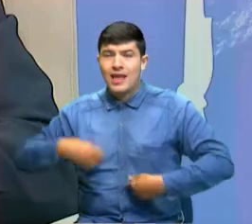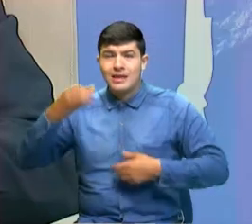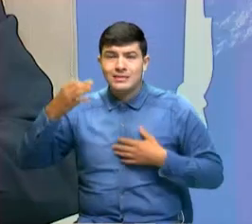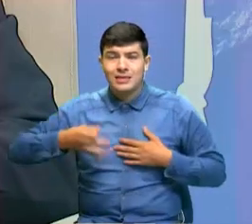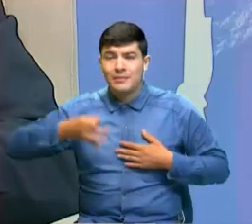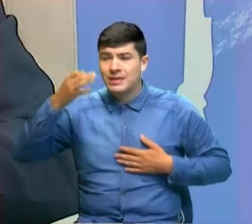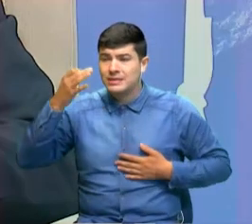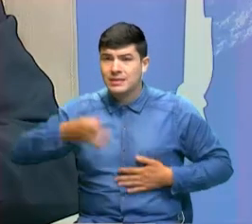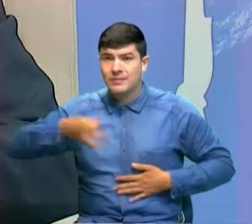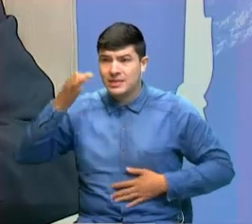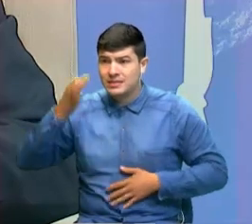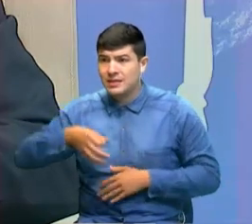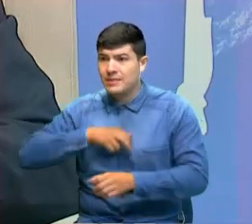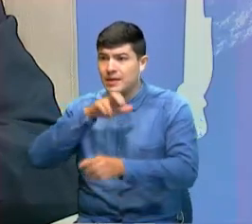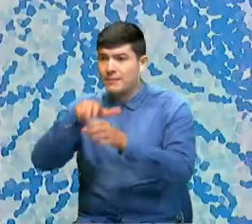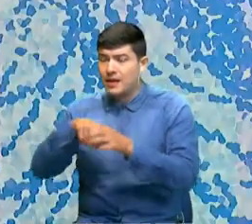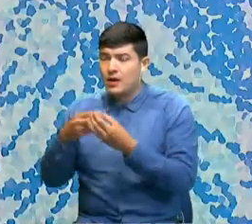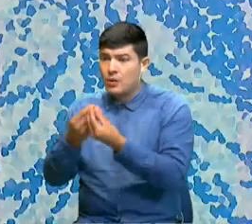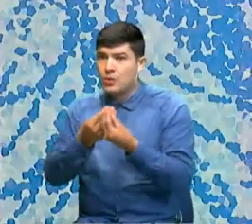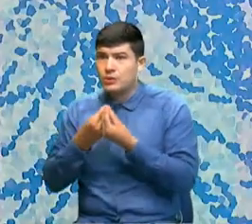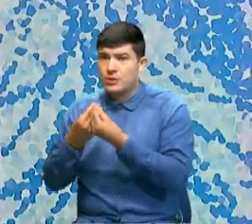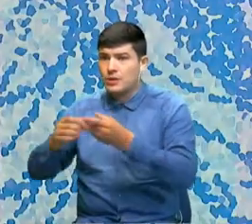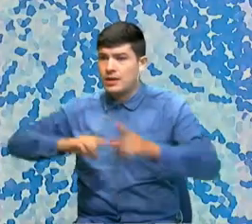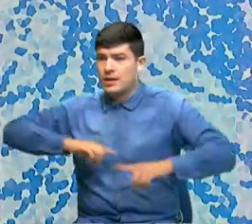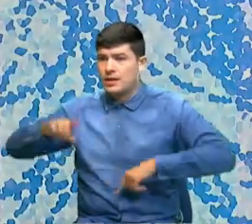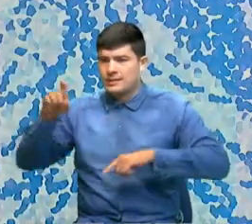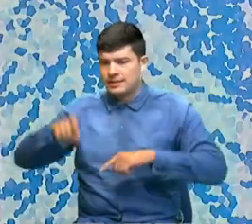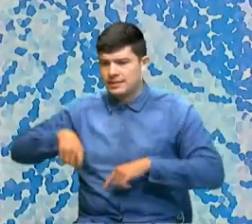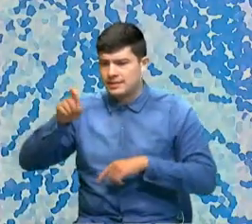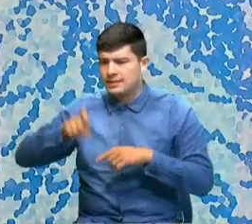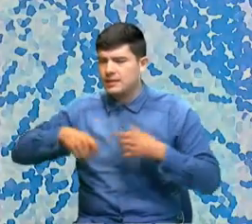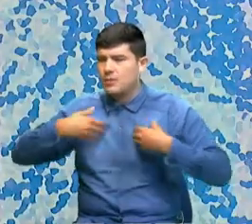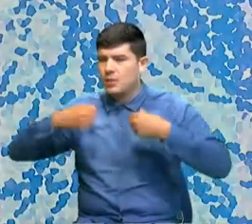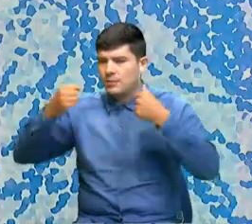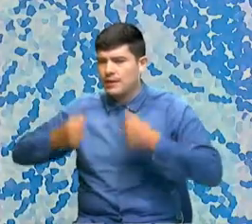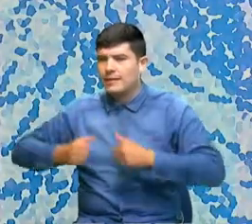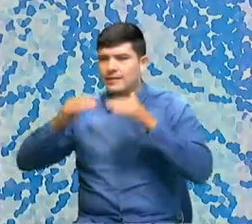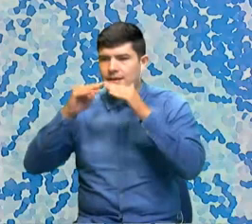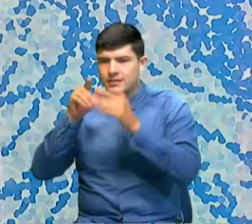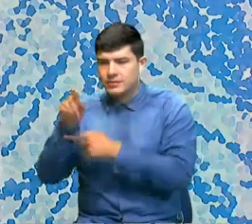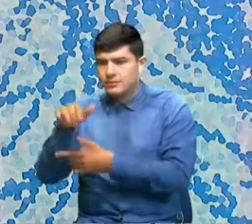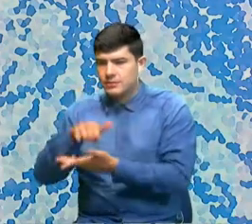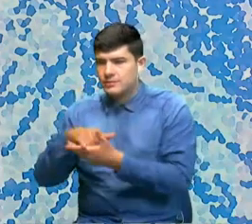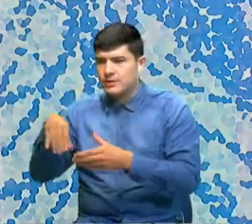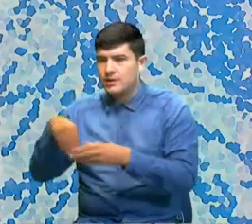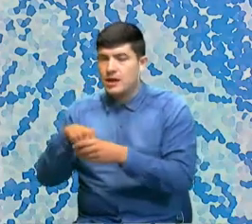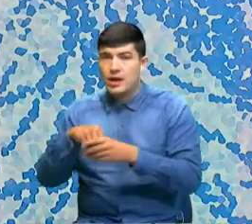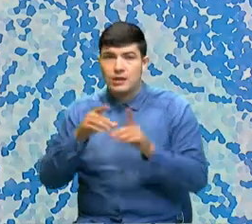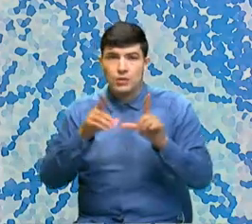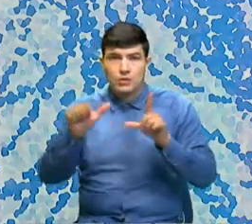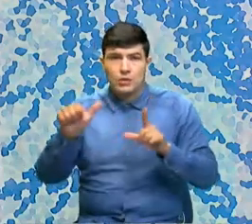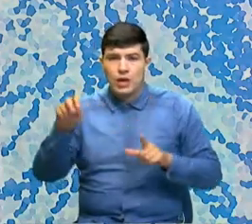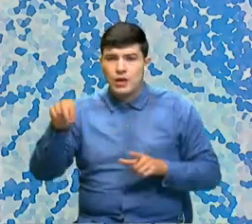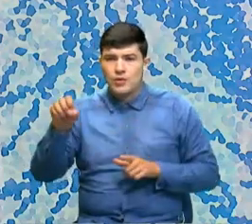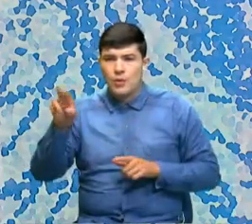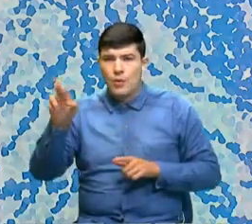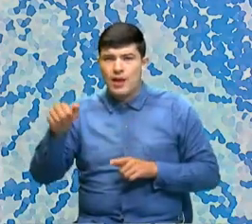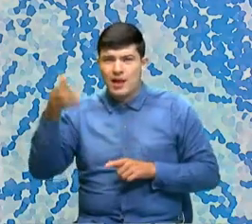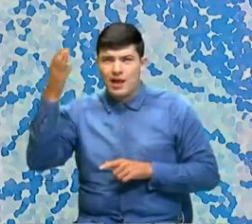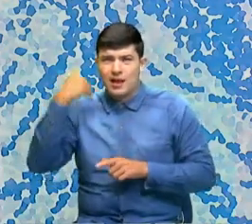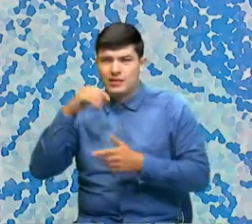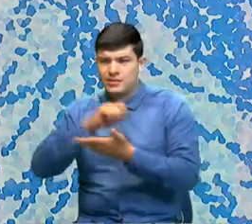Siempre para ser miembro del Consejo de Administración se requiere ser propietario. La doctora Nora Pavón, en uno de sus